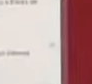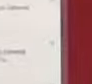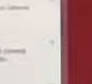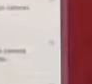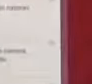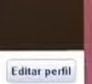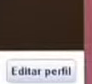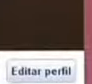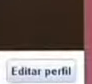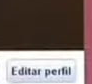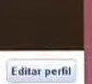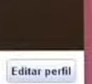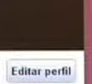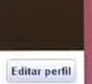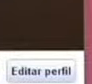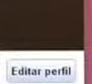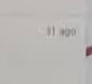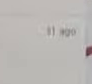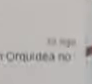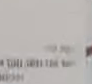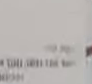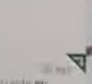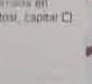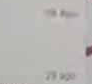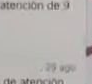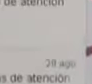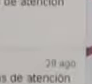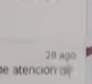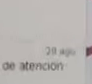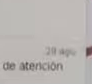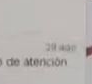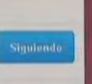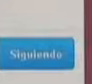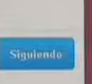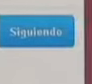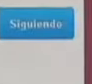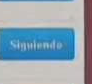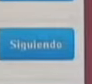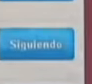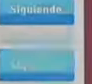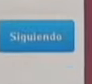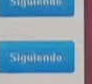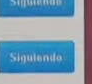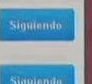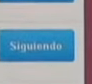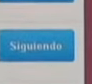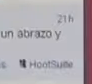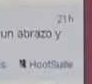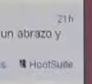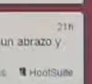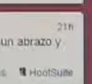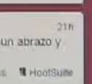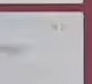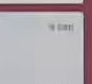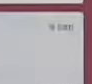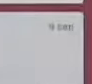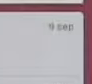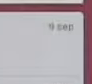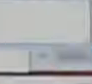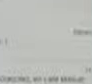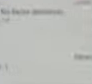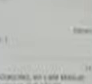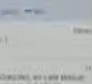Síguenos a través de Twitter en @acuseazteca para mantenerte en contacto con nosotros. El único espacio de la televisión mexicana con historias reales